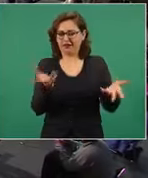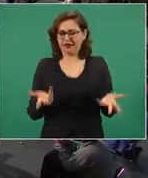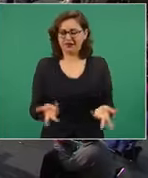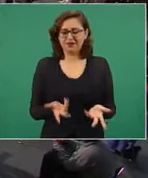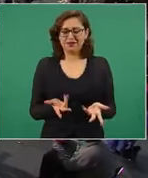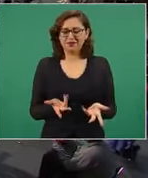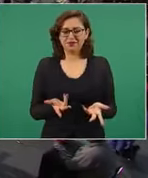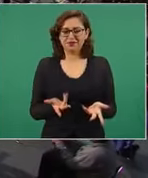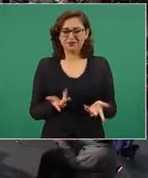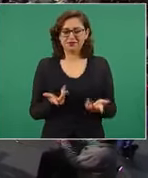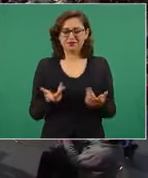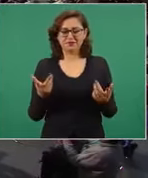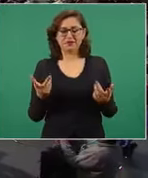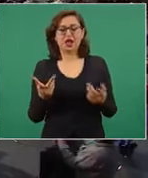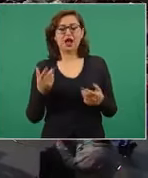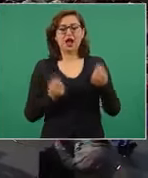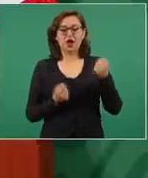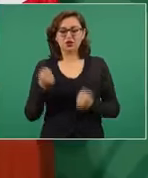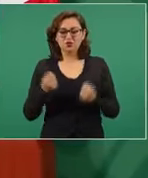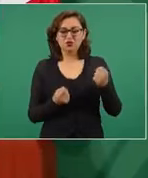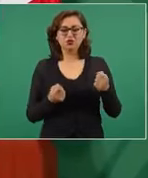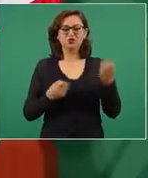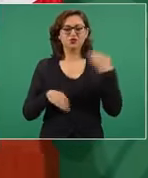para revisar a los carros.